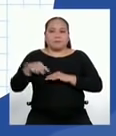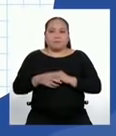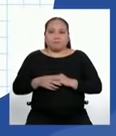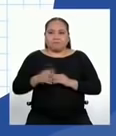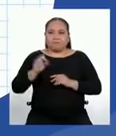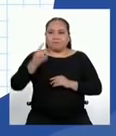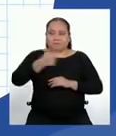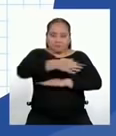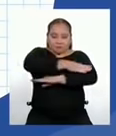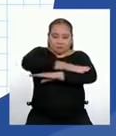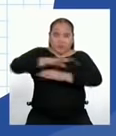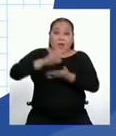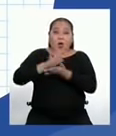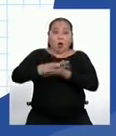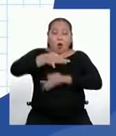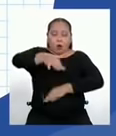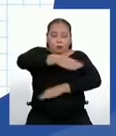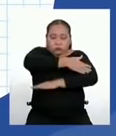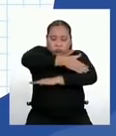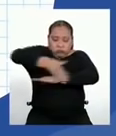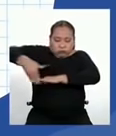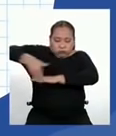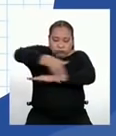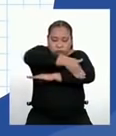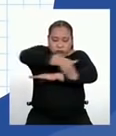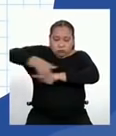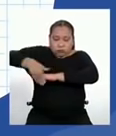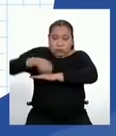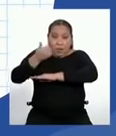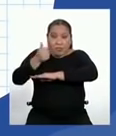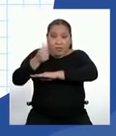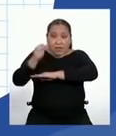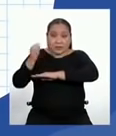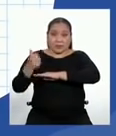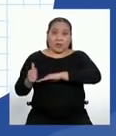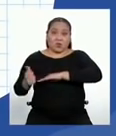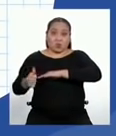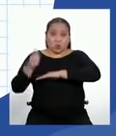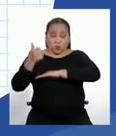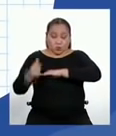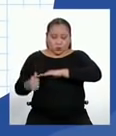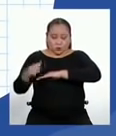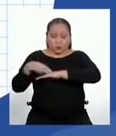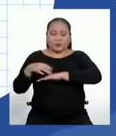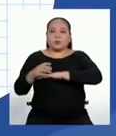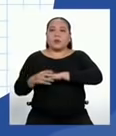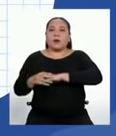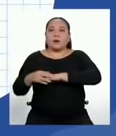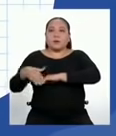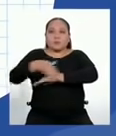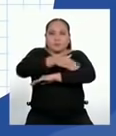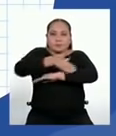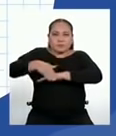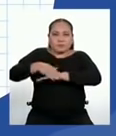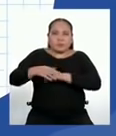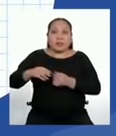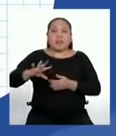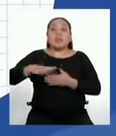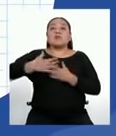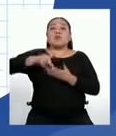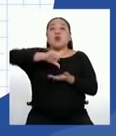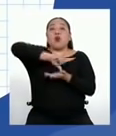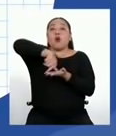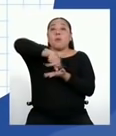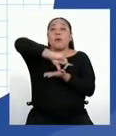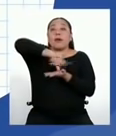Primero trazamos en una hoja un segmento de longitud 10 centímetros de color azul. Me ayudo con el compás para